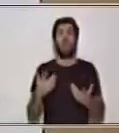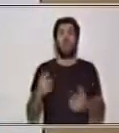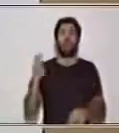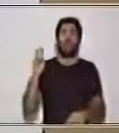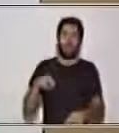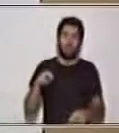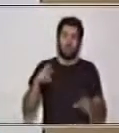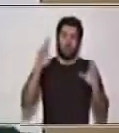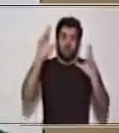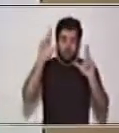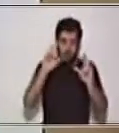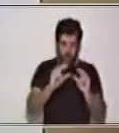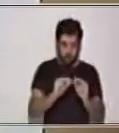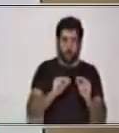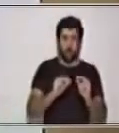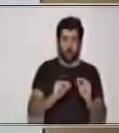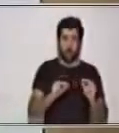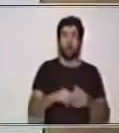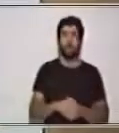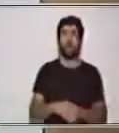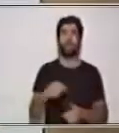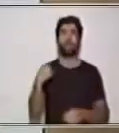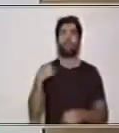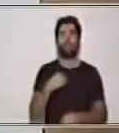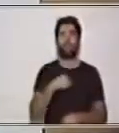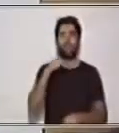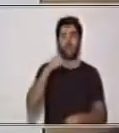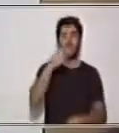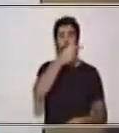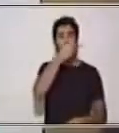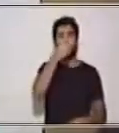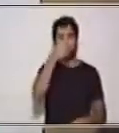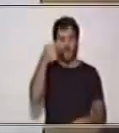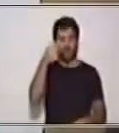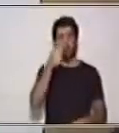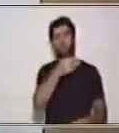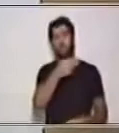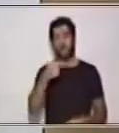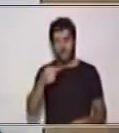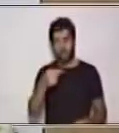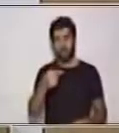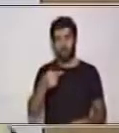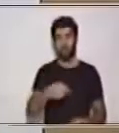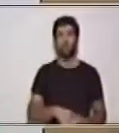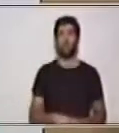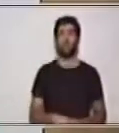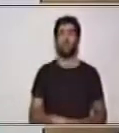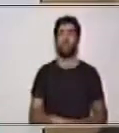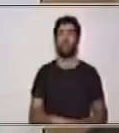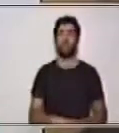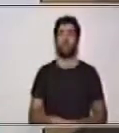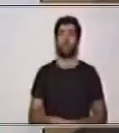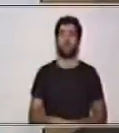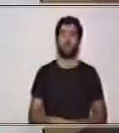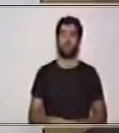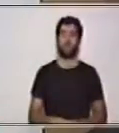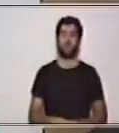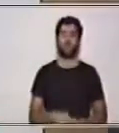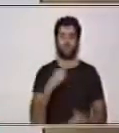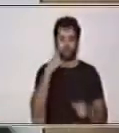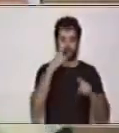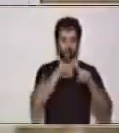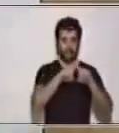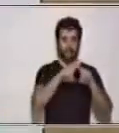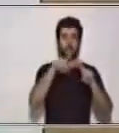las variables, vamos a restar de la variable que se encuentra en el numerador las